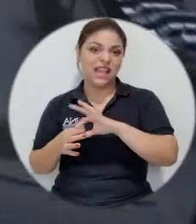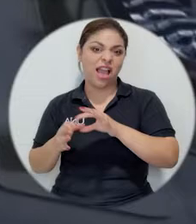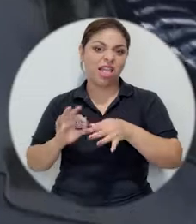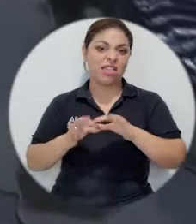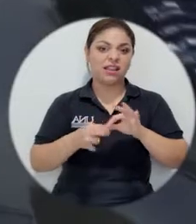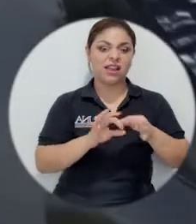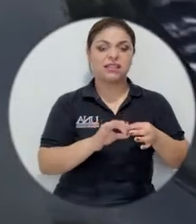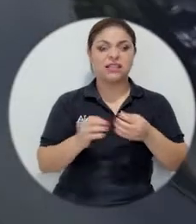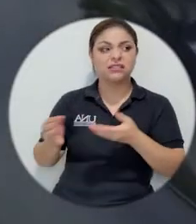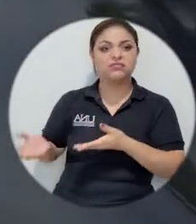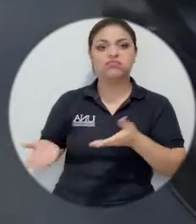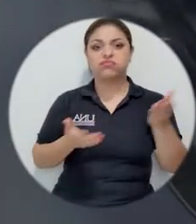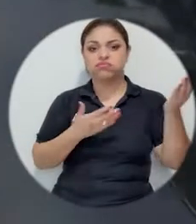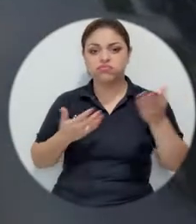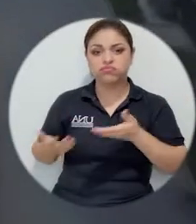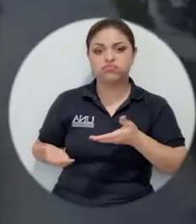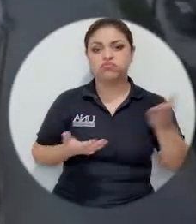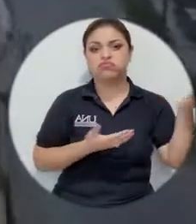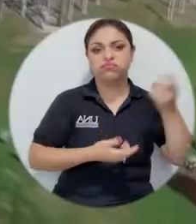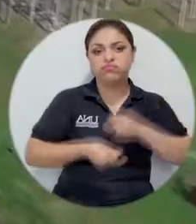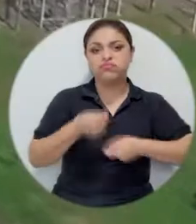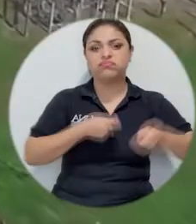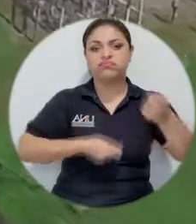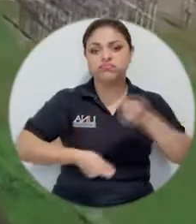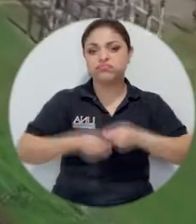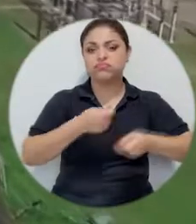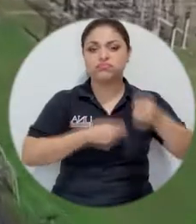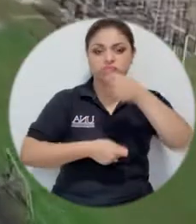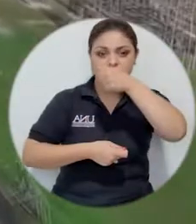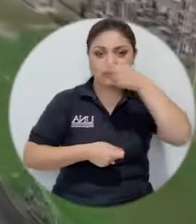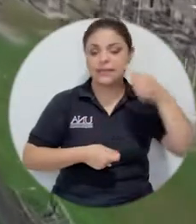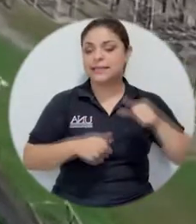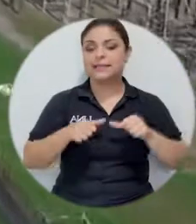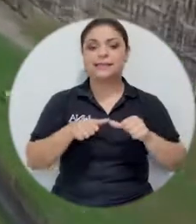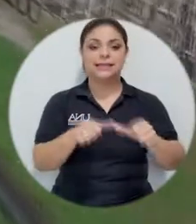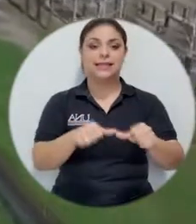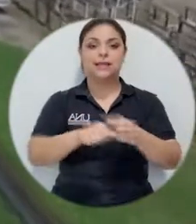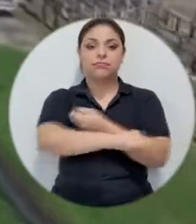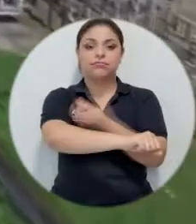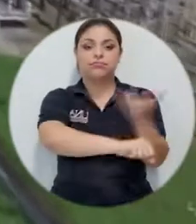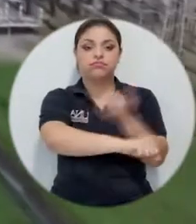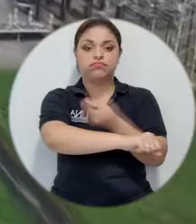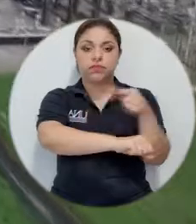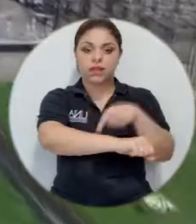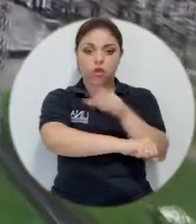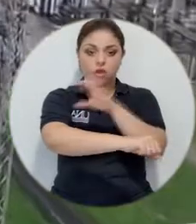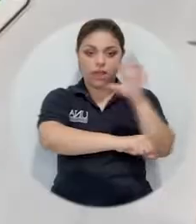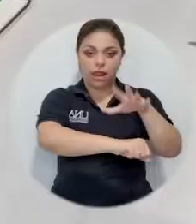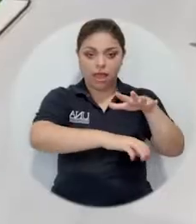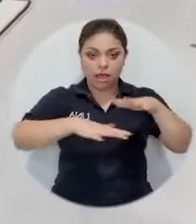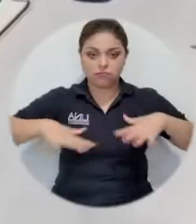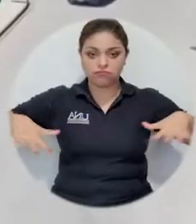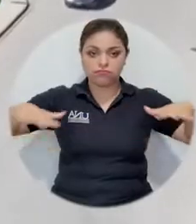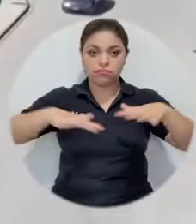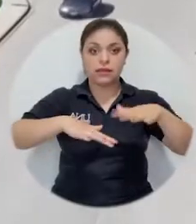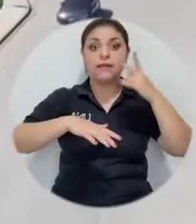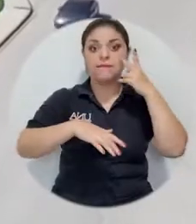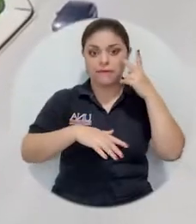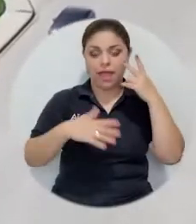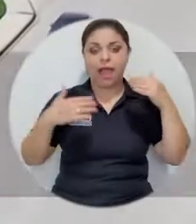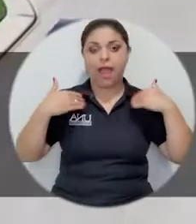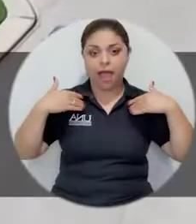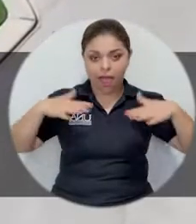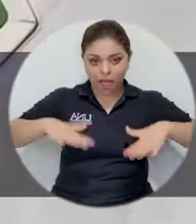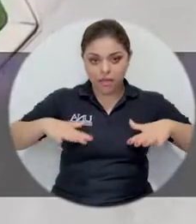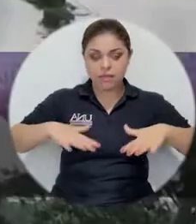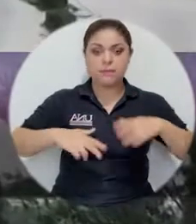narcotráfico van a seguir circulando por Costa Rica. Claro. Y vea usted que hemos tenido problemas incluso para